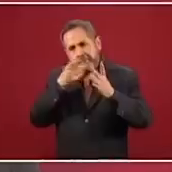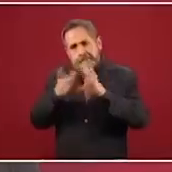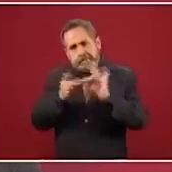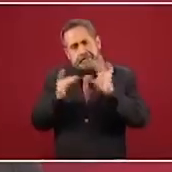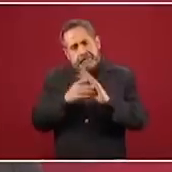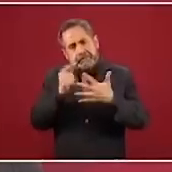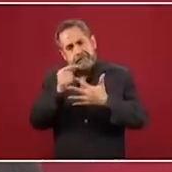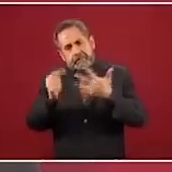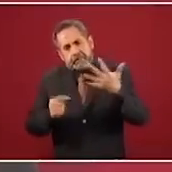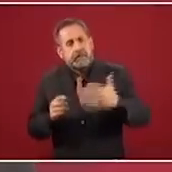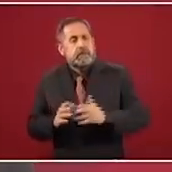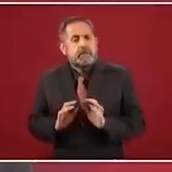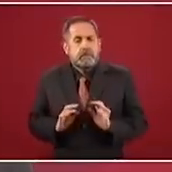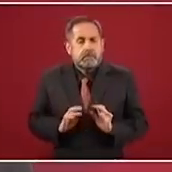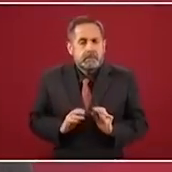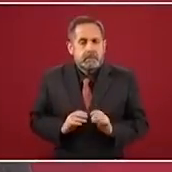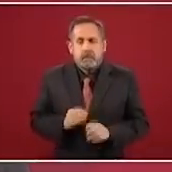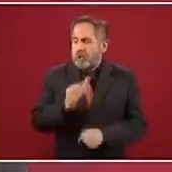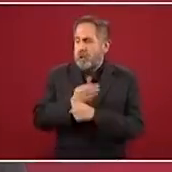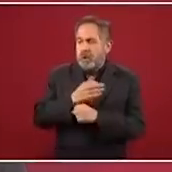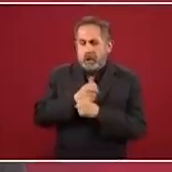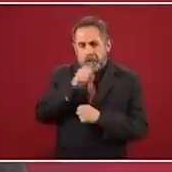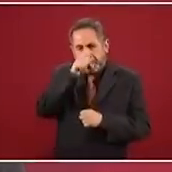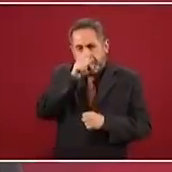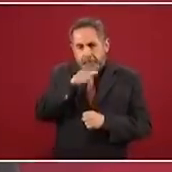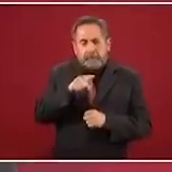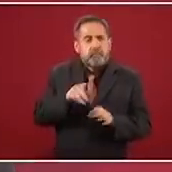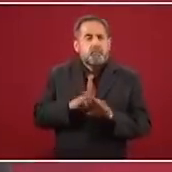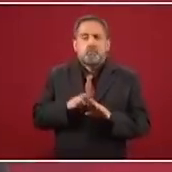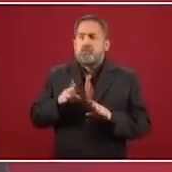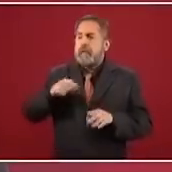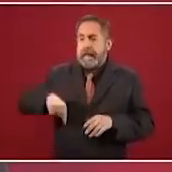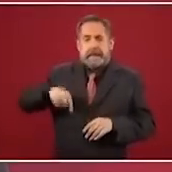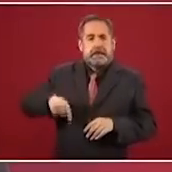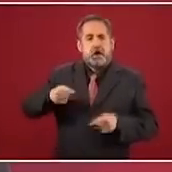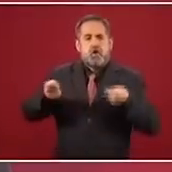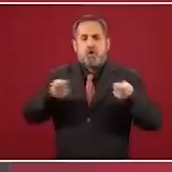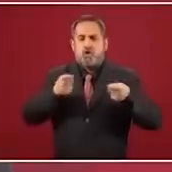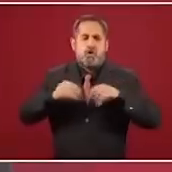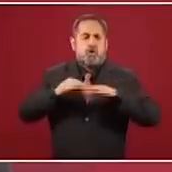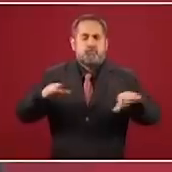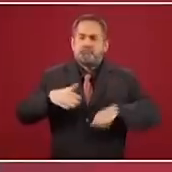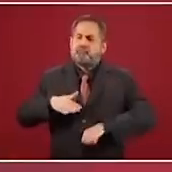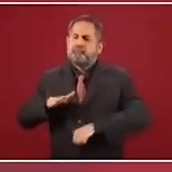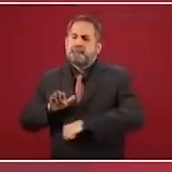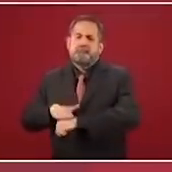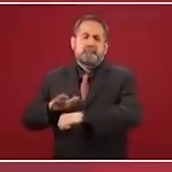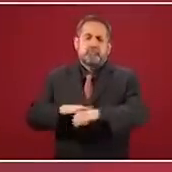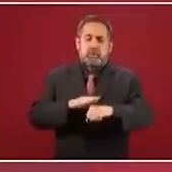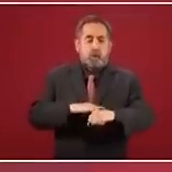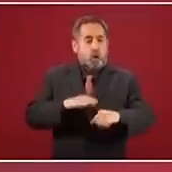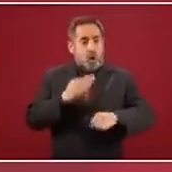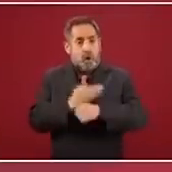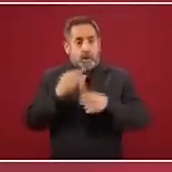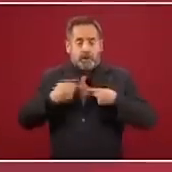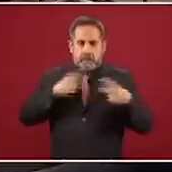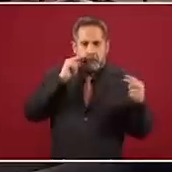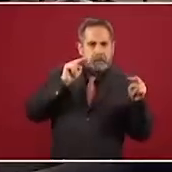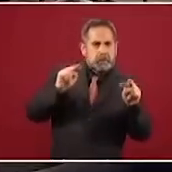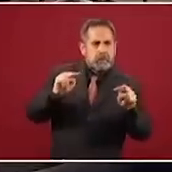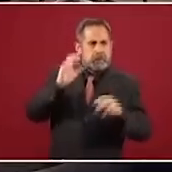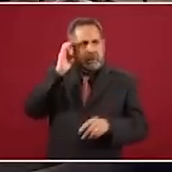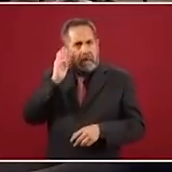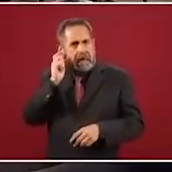Este es el mejor control, se los puedo garantizar, porque la gente nos está escuchando, nos está viendo y